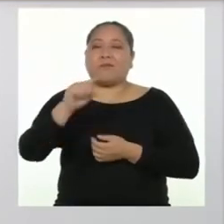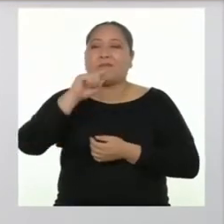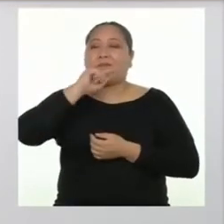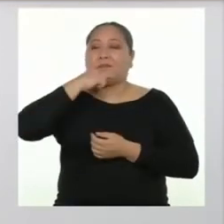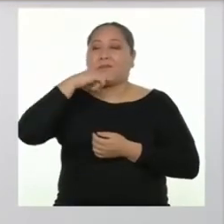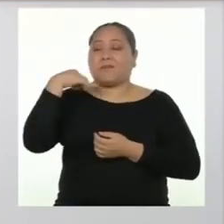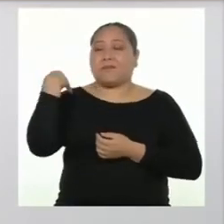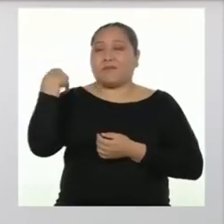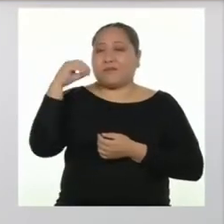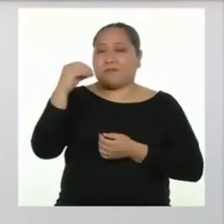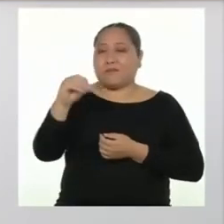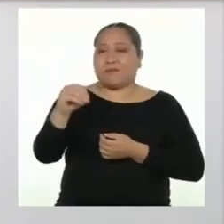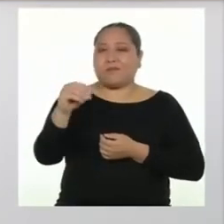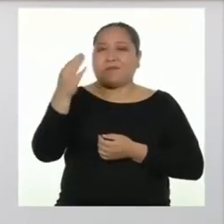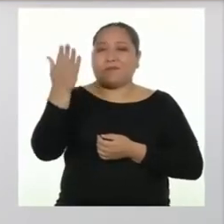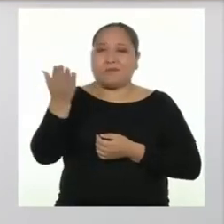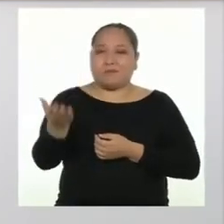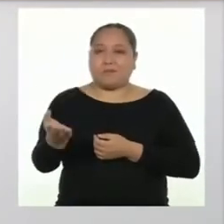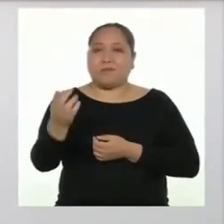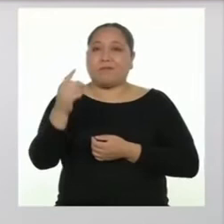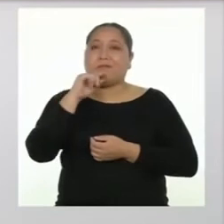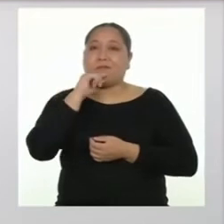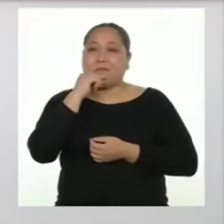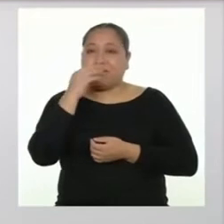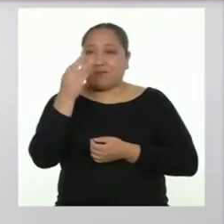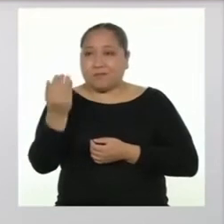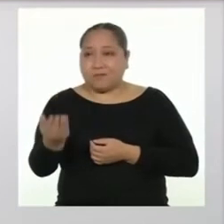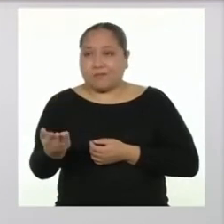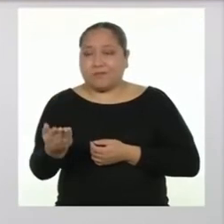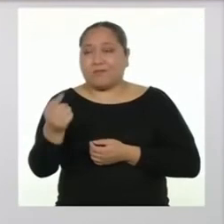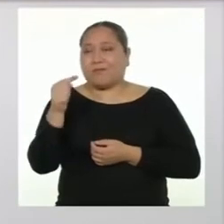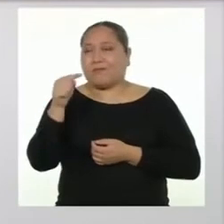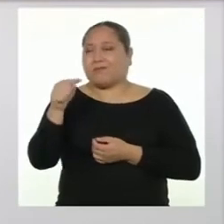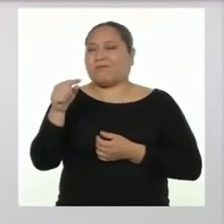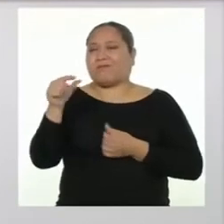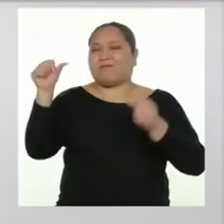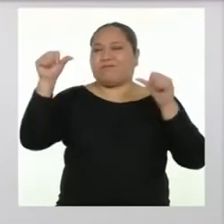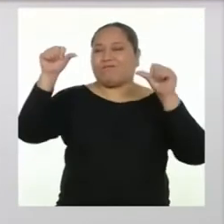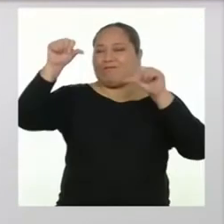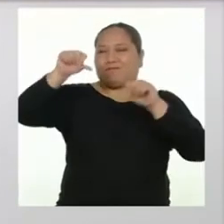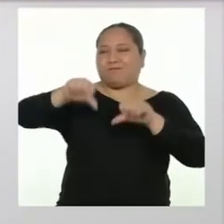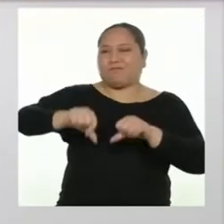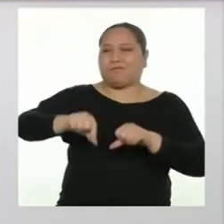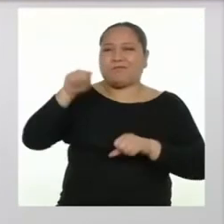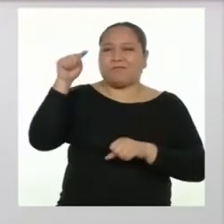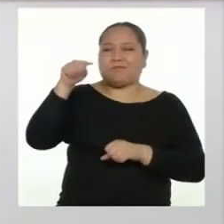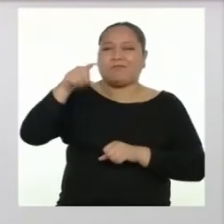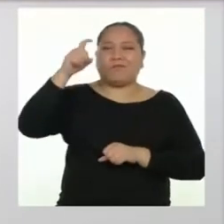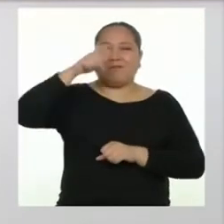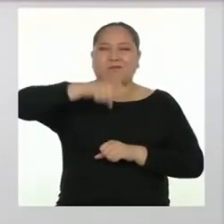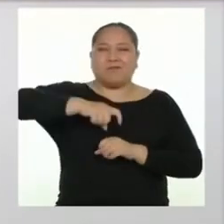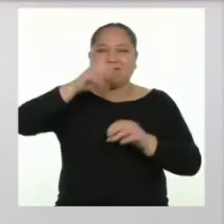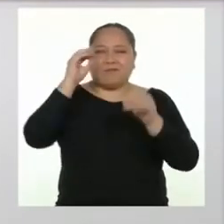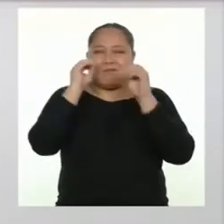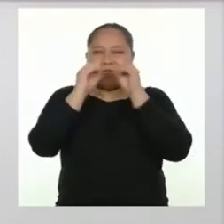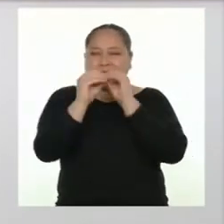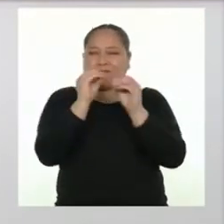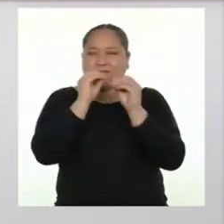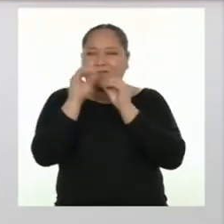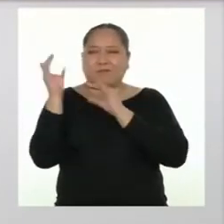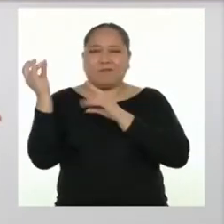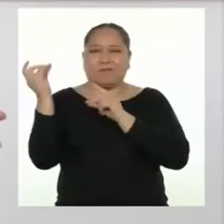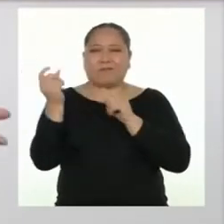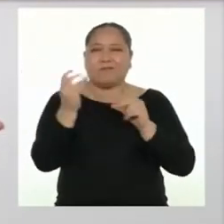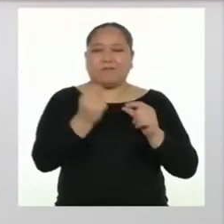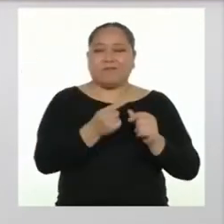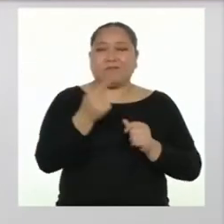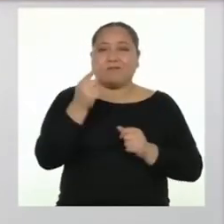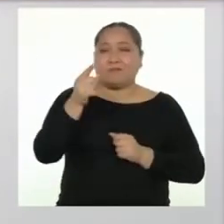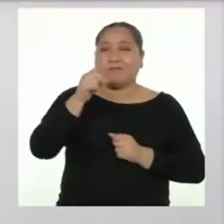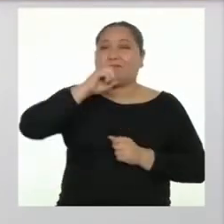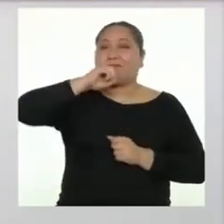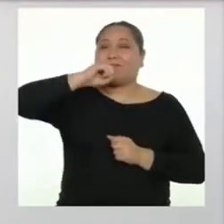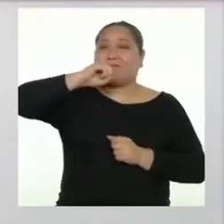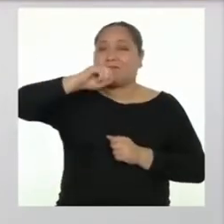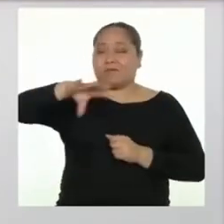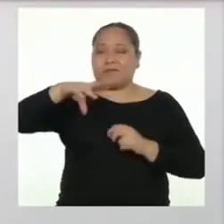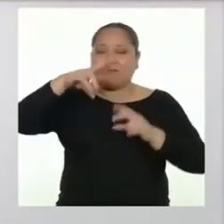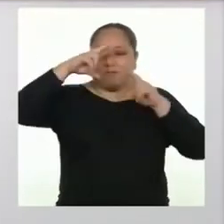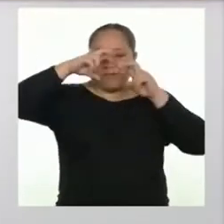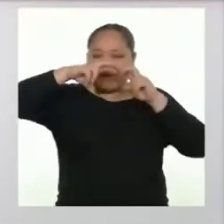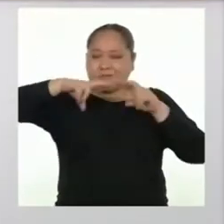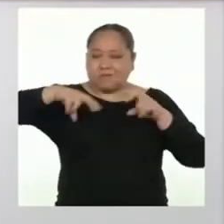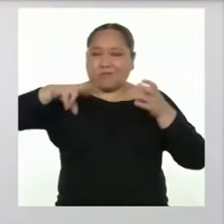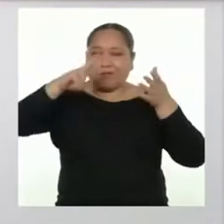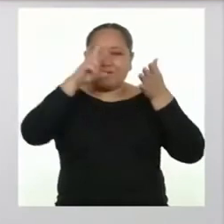las adolescentes, es decir, las chicas, es crítica y requiere medidas urgentes, como lo señalan